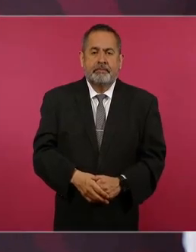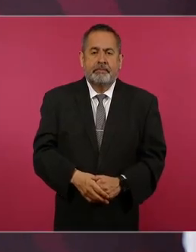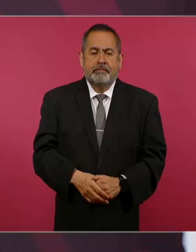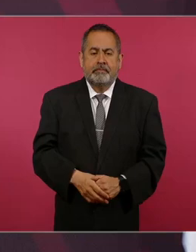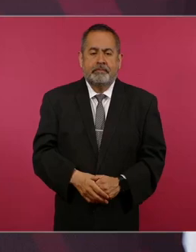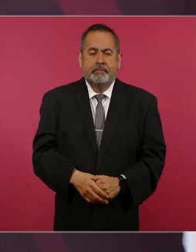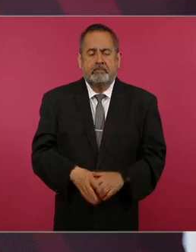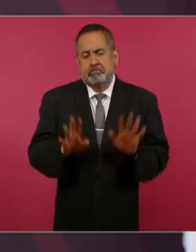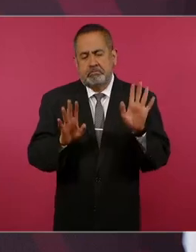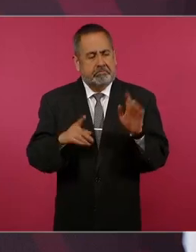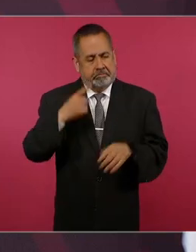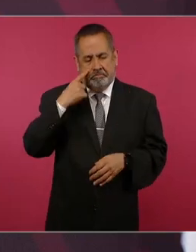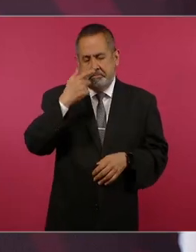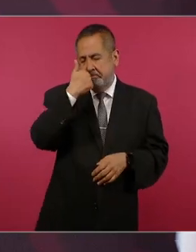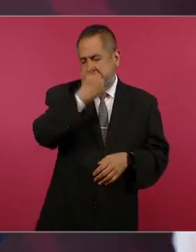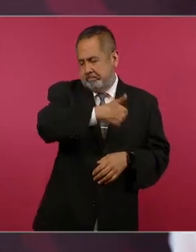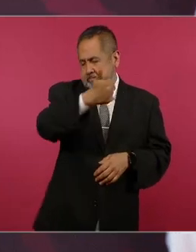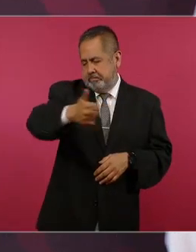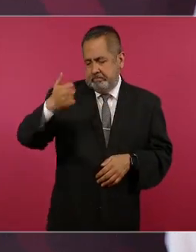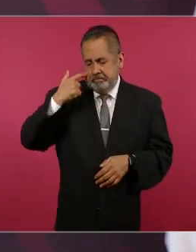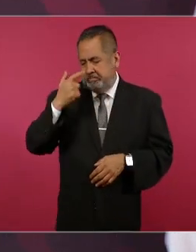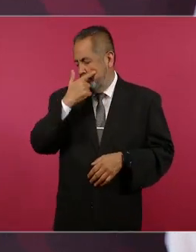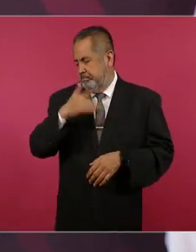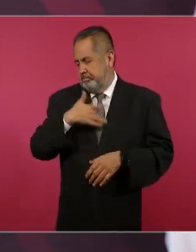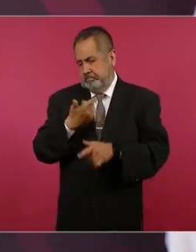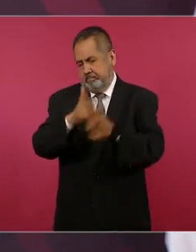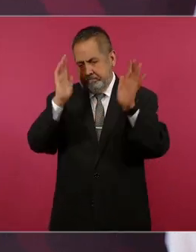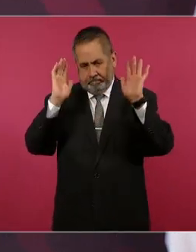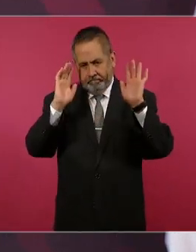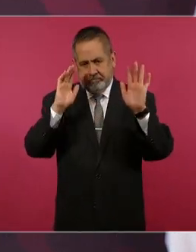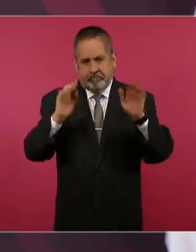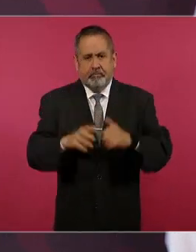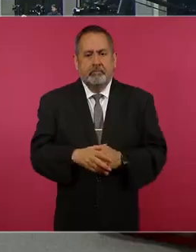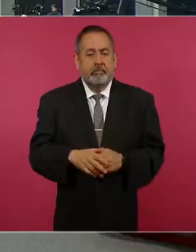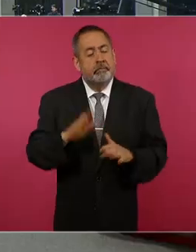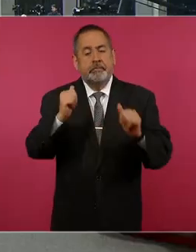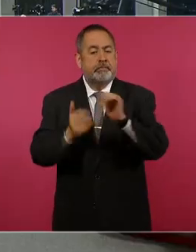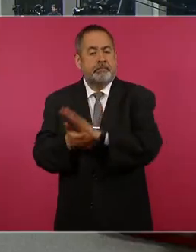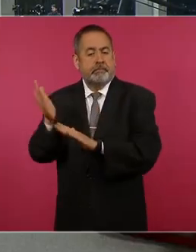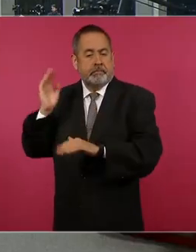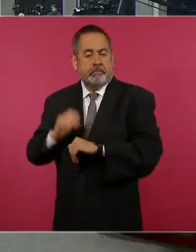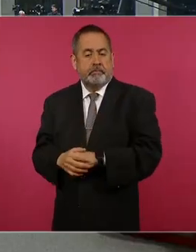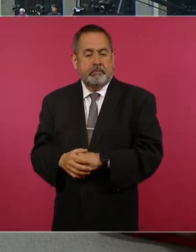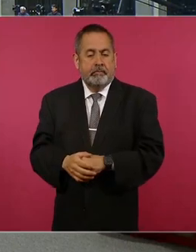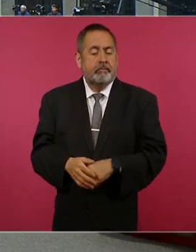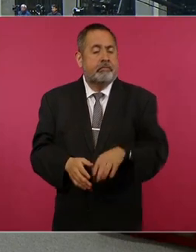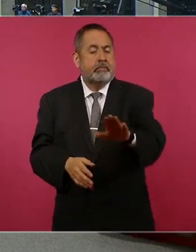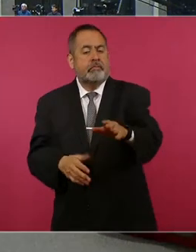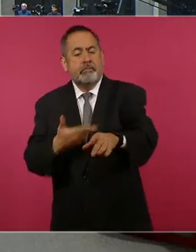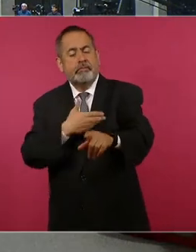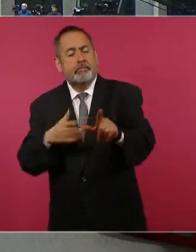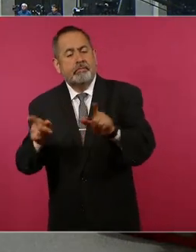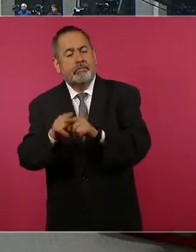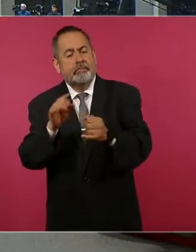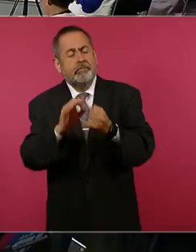Pero bueno, cada quien es libre. Ya nos vamos a ir. Solamente, presidente,